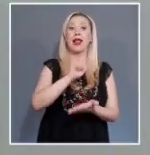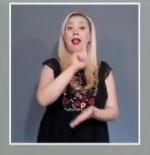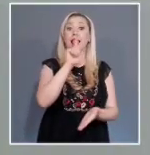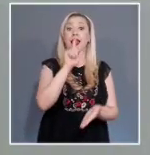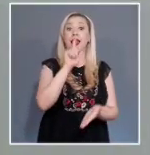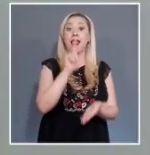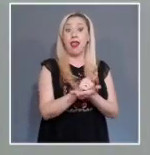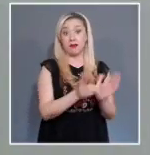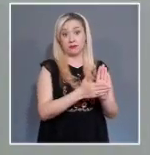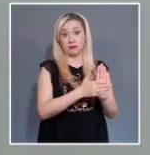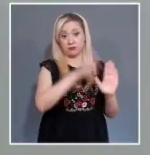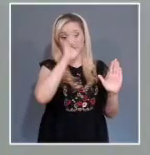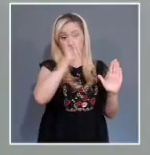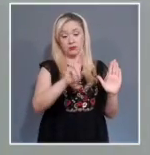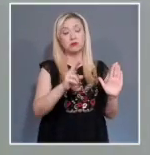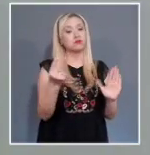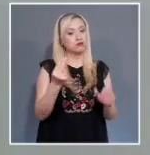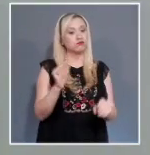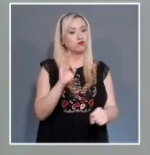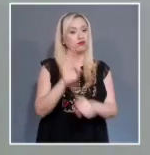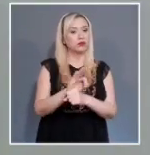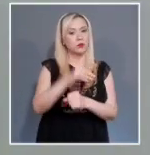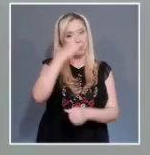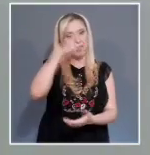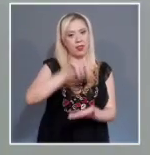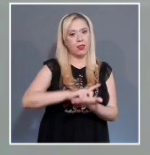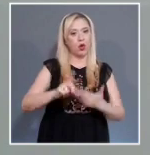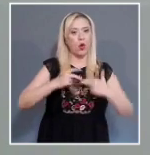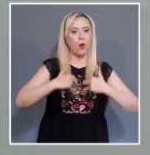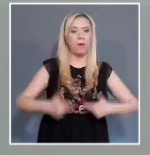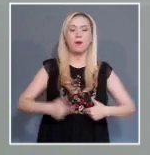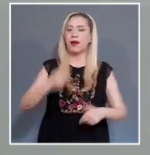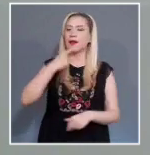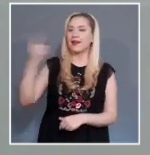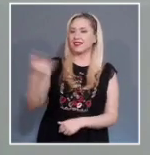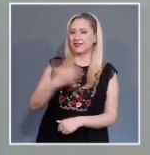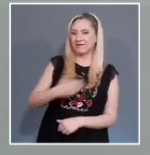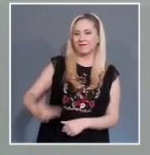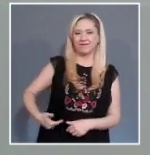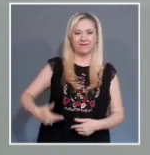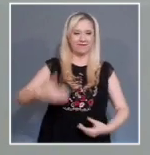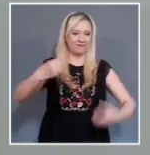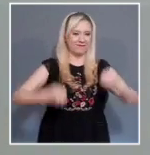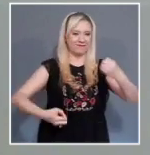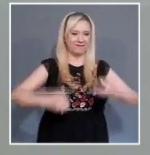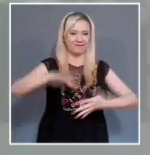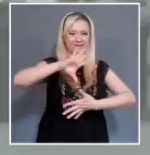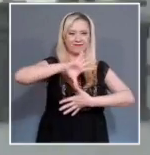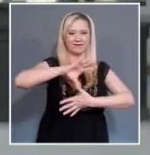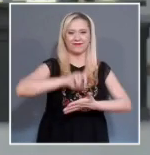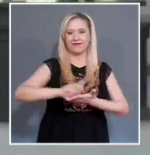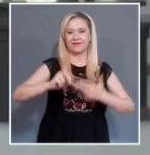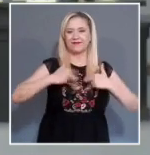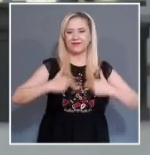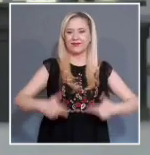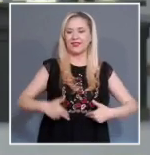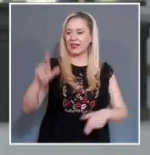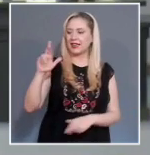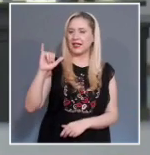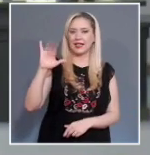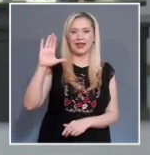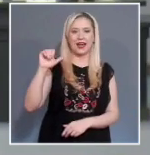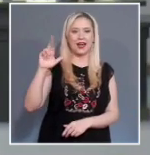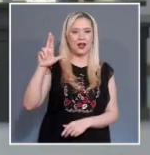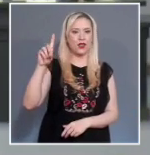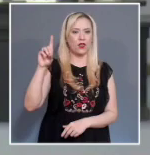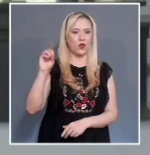derechos humanos, advirtió el presidente de la Corte Interamericana de Derechos Humanos, Ricardo Pérez Manrique. El intento y